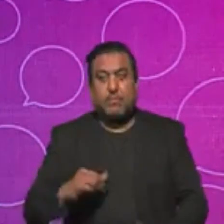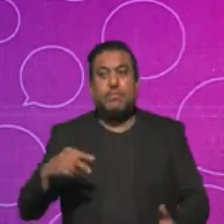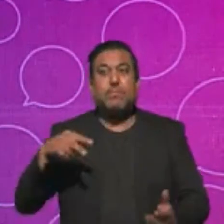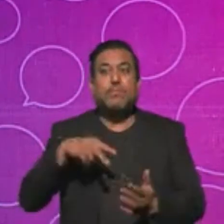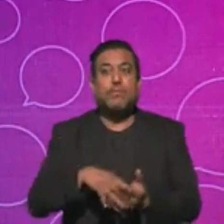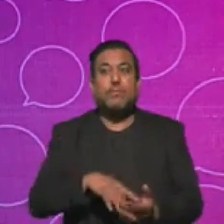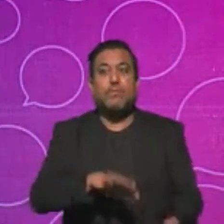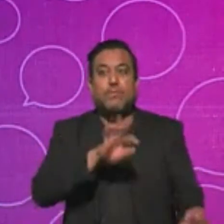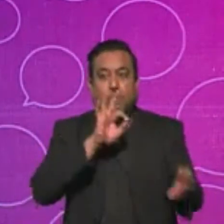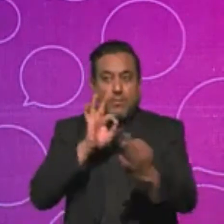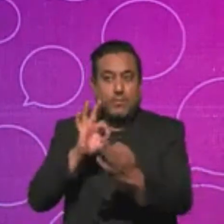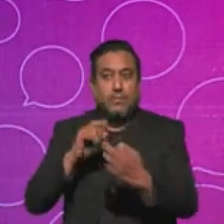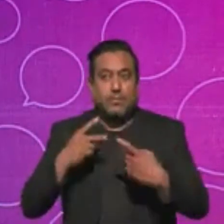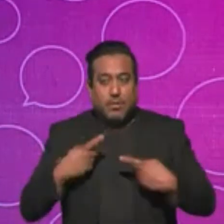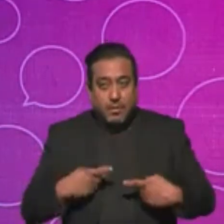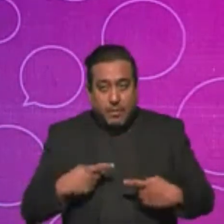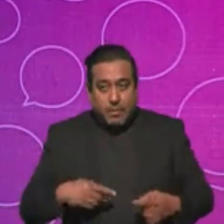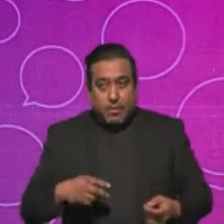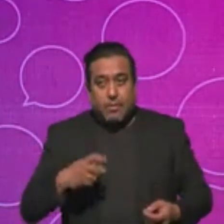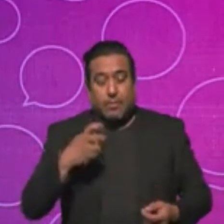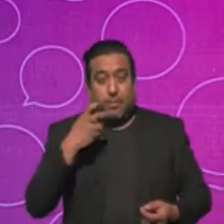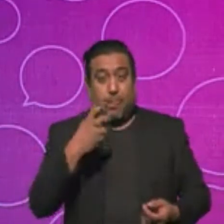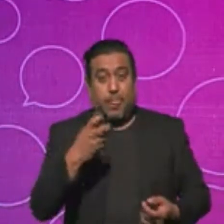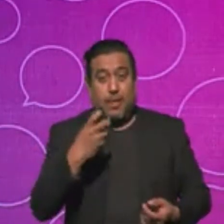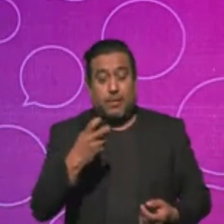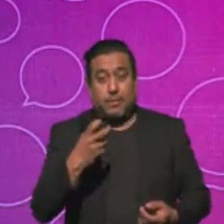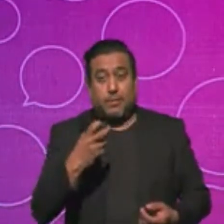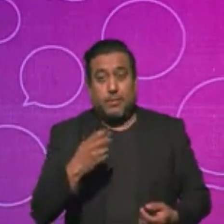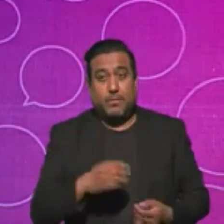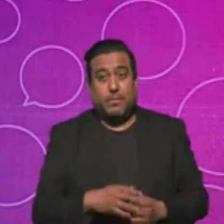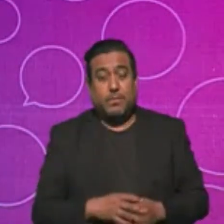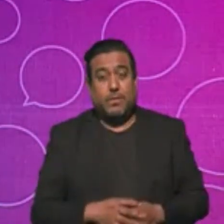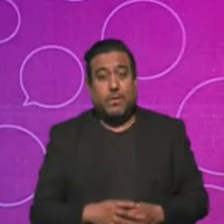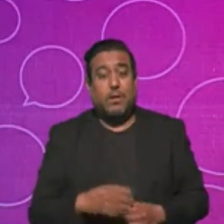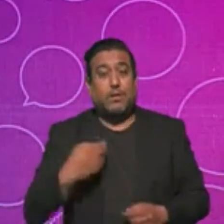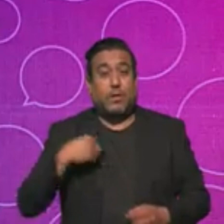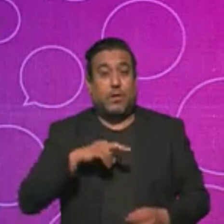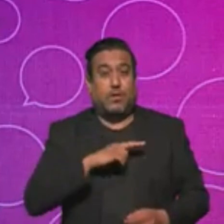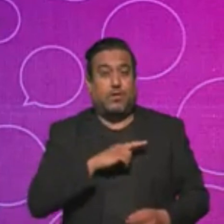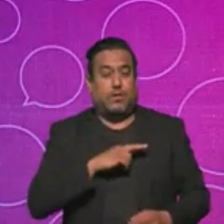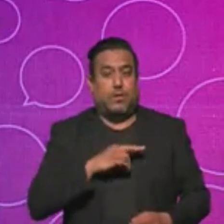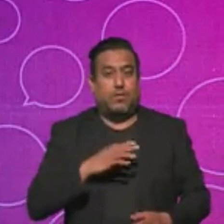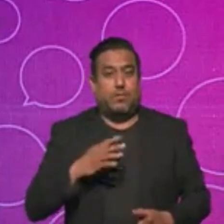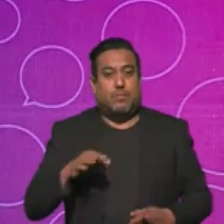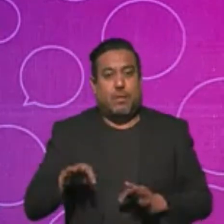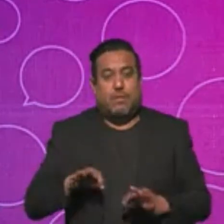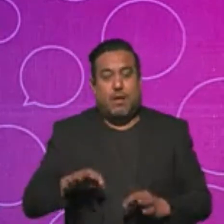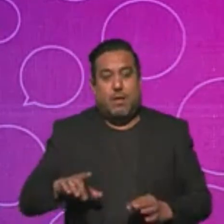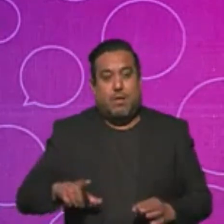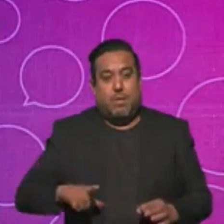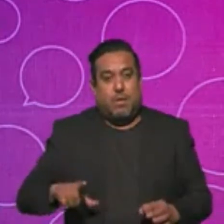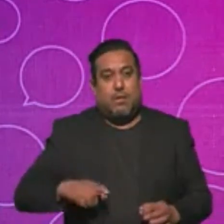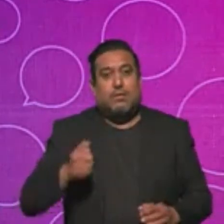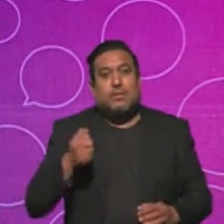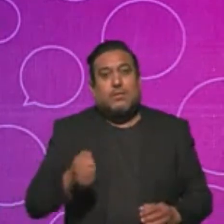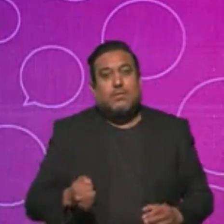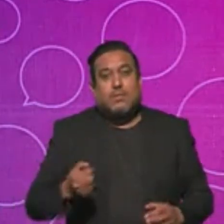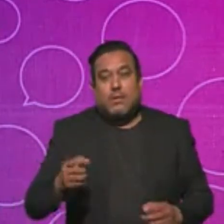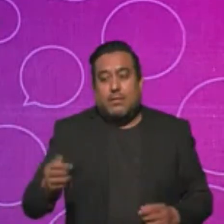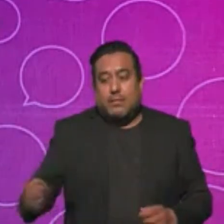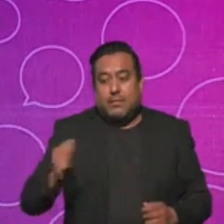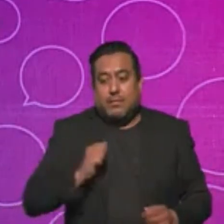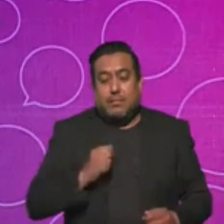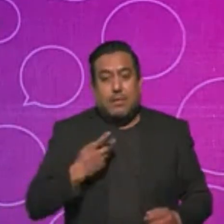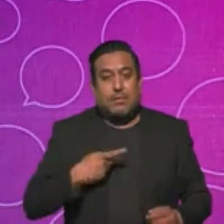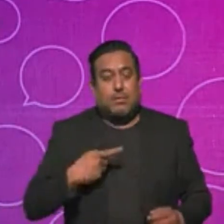ciudadanía al final de cuentas nosotros como funcionarios somos quienes representamos a la ciudadanía